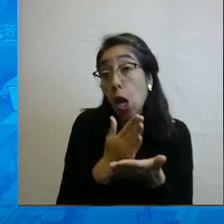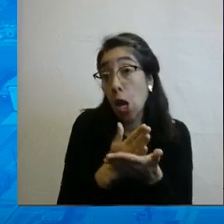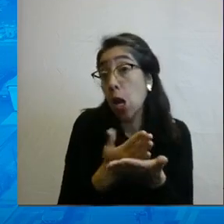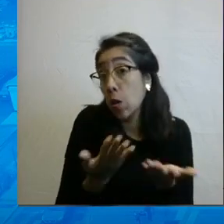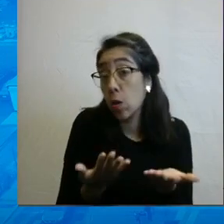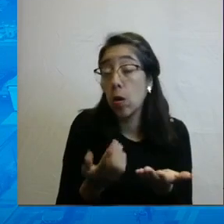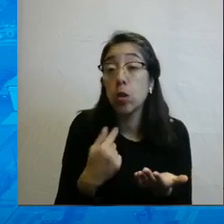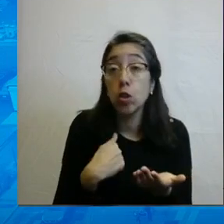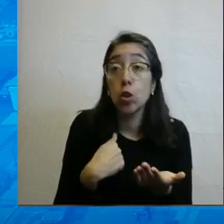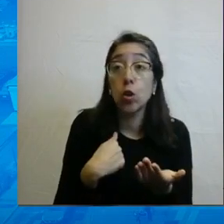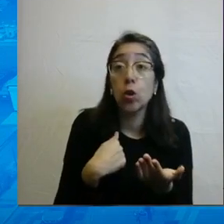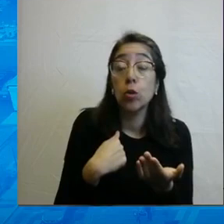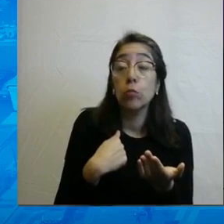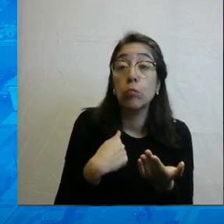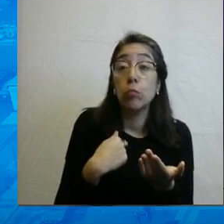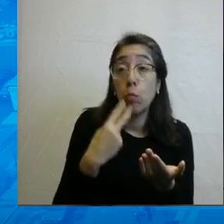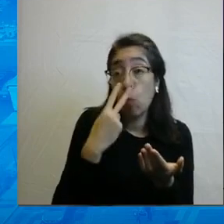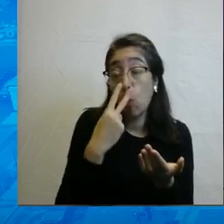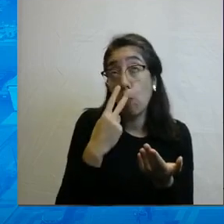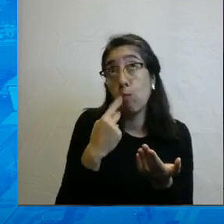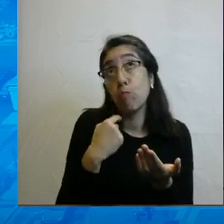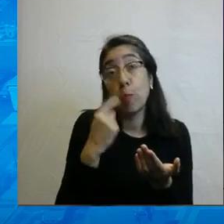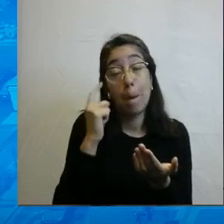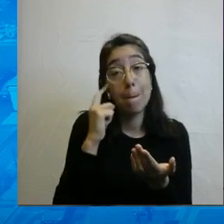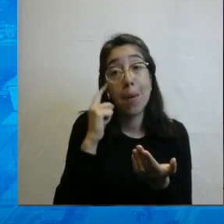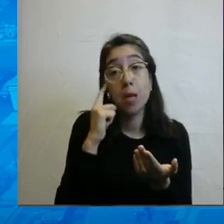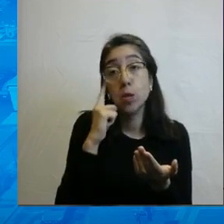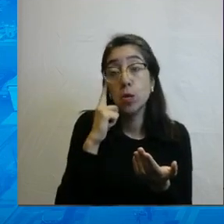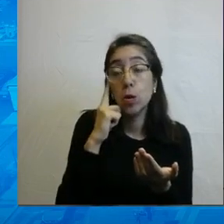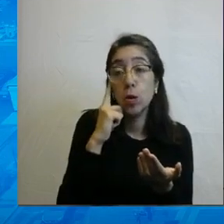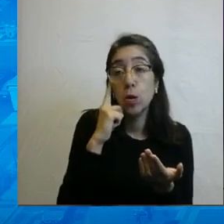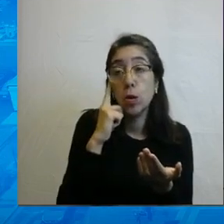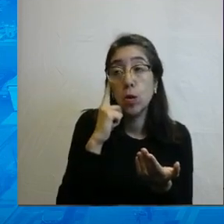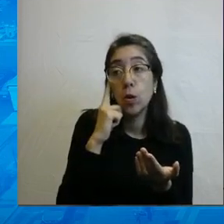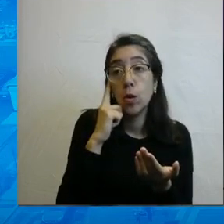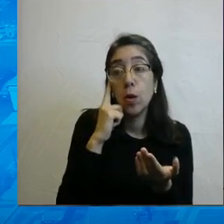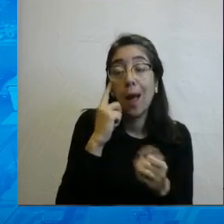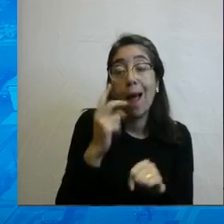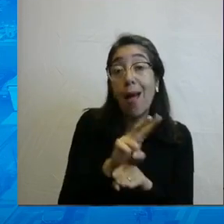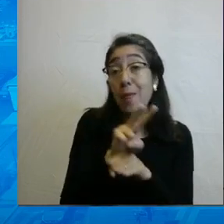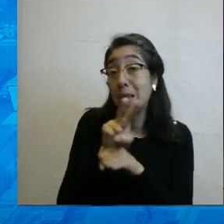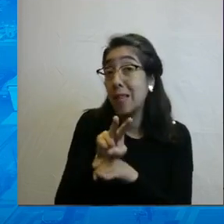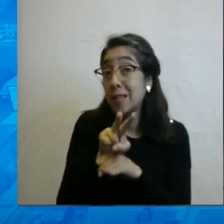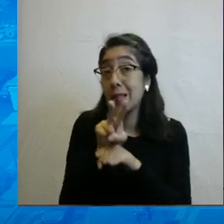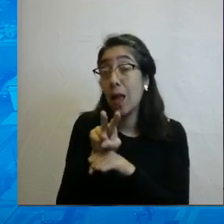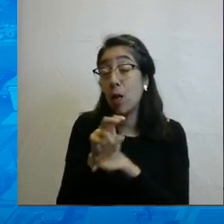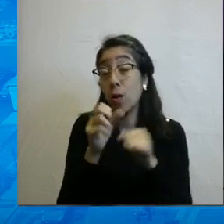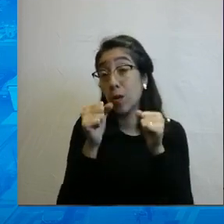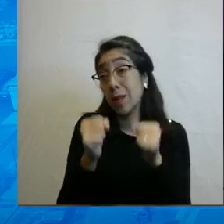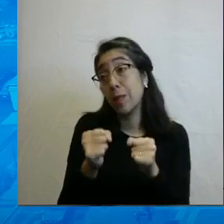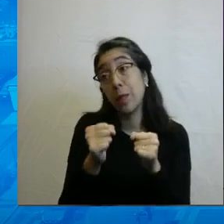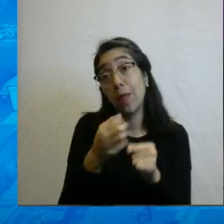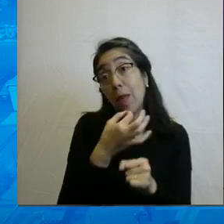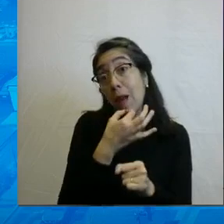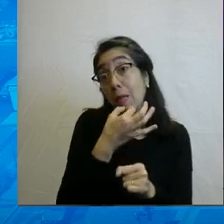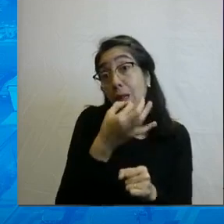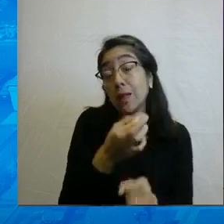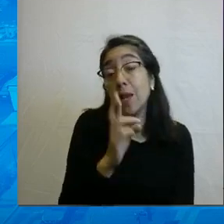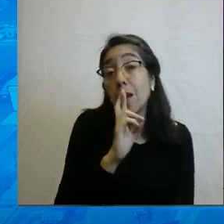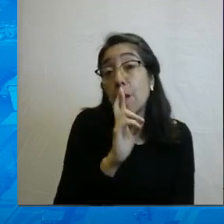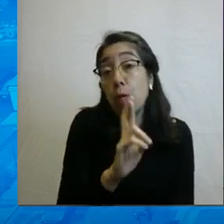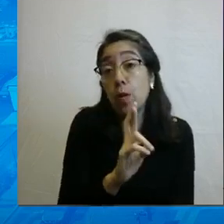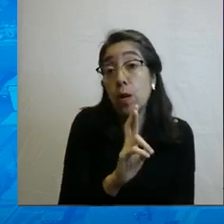podemos comprometer, como diría don Francisco, aquí al administrador para que tome la palabra y qué nos puede